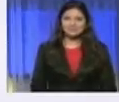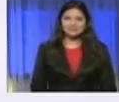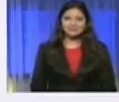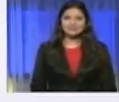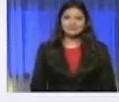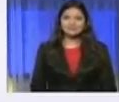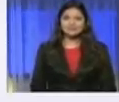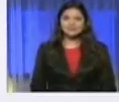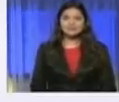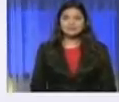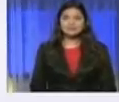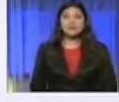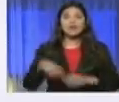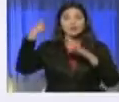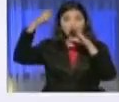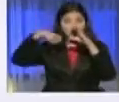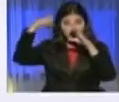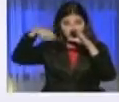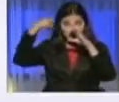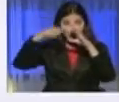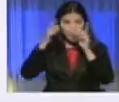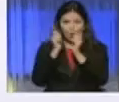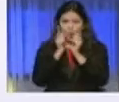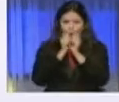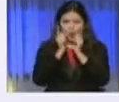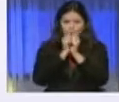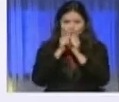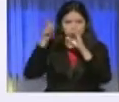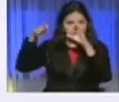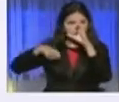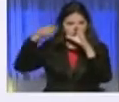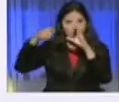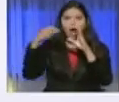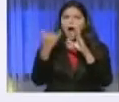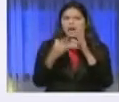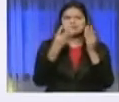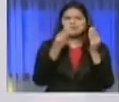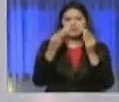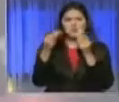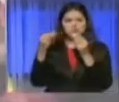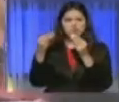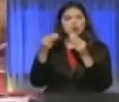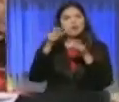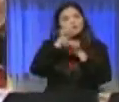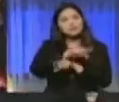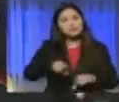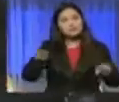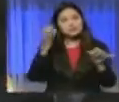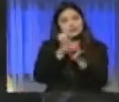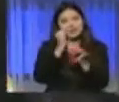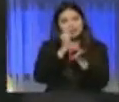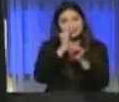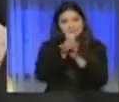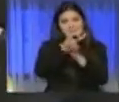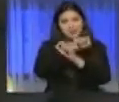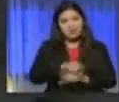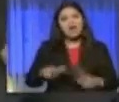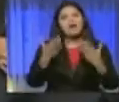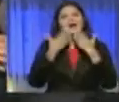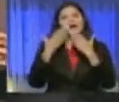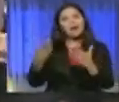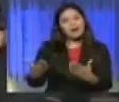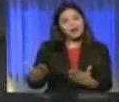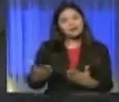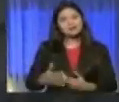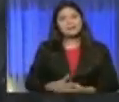Vamos a compartir estos micros, son varios, con todos ustedes a través de las redes sociales. Muchas gracias.